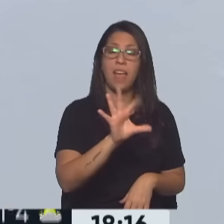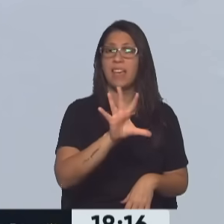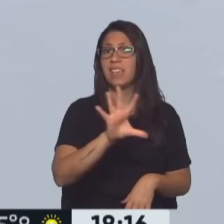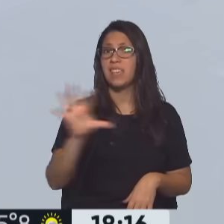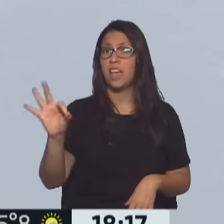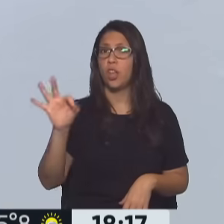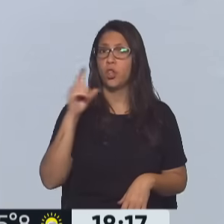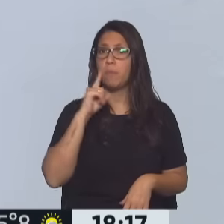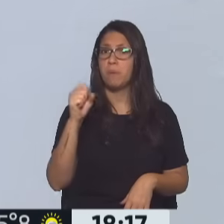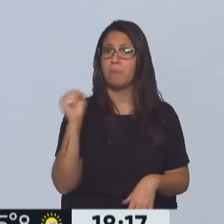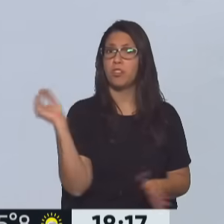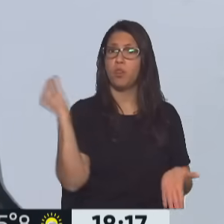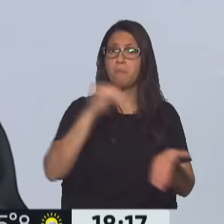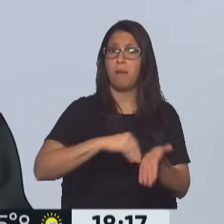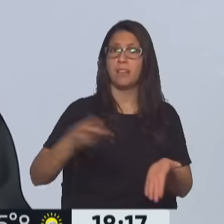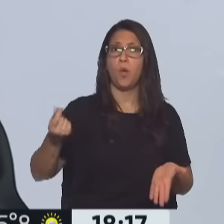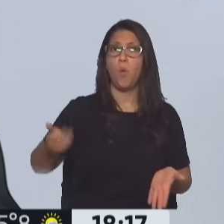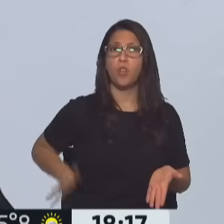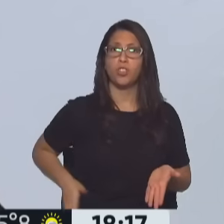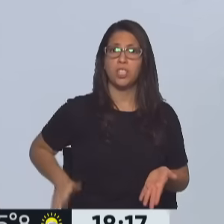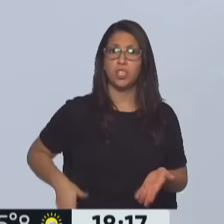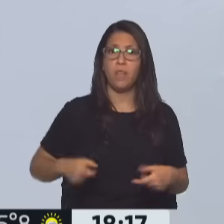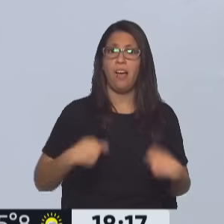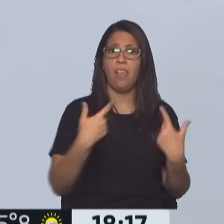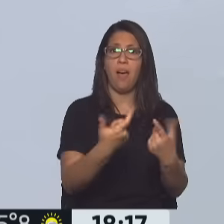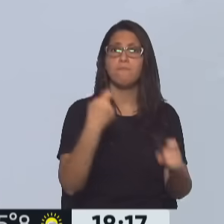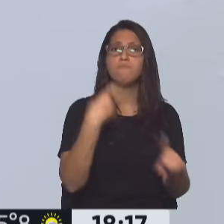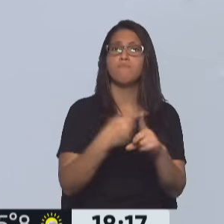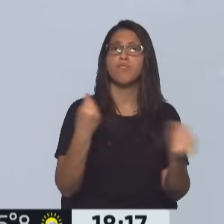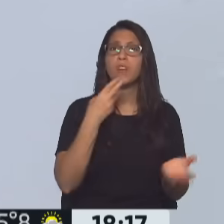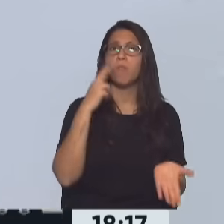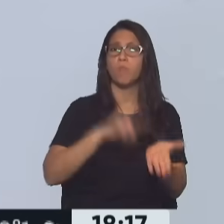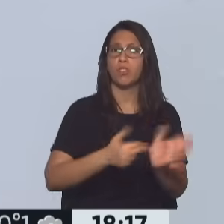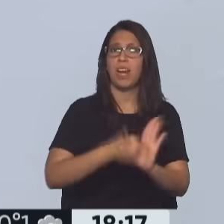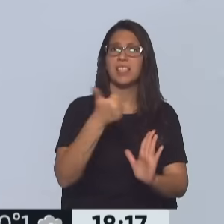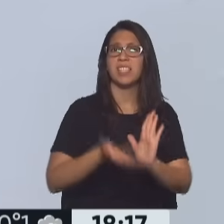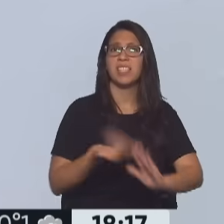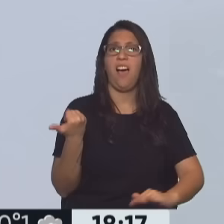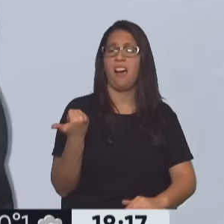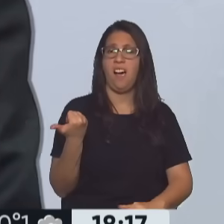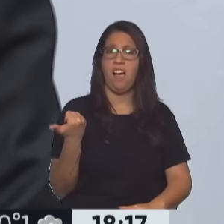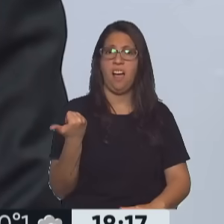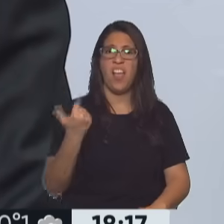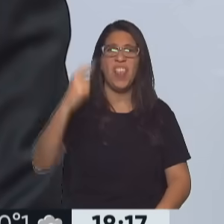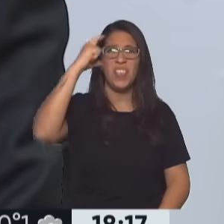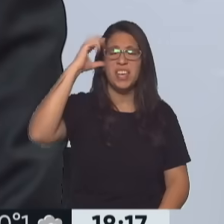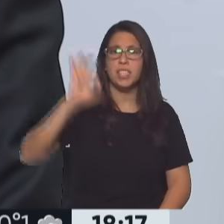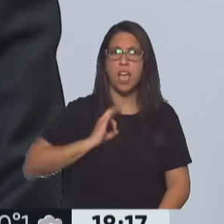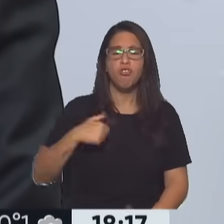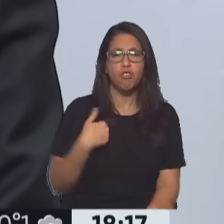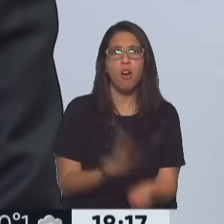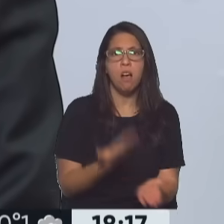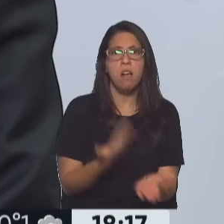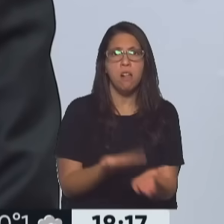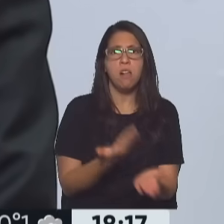500 mil pesos más en el bolsillo por la eliminación del impuesto a las ganancias. Hace 10 años que lo vengo